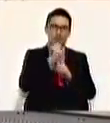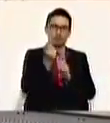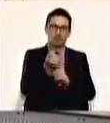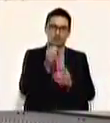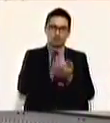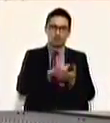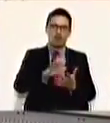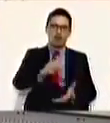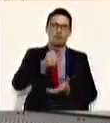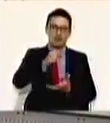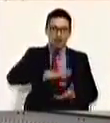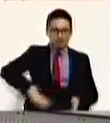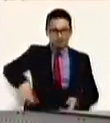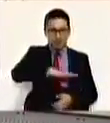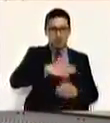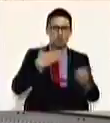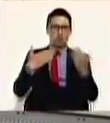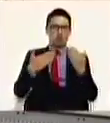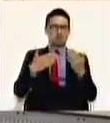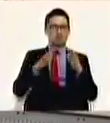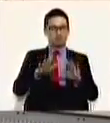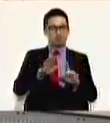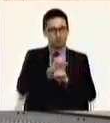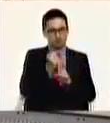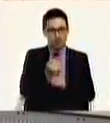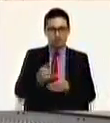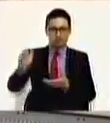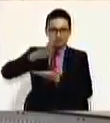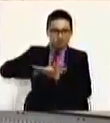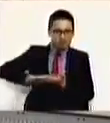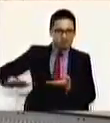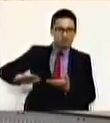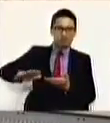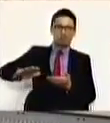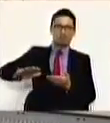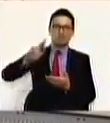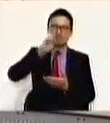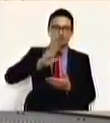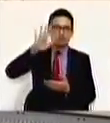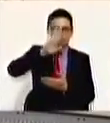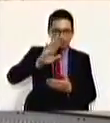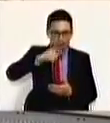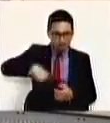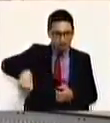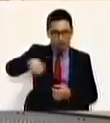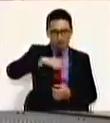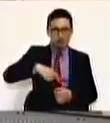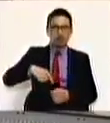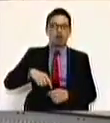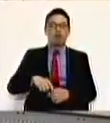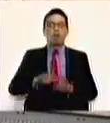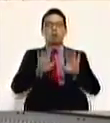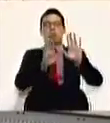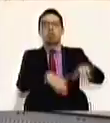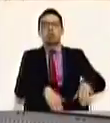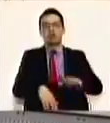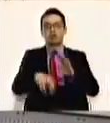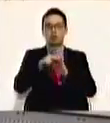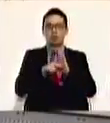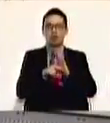capital rural, la finalidad social de los baldíos de la nación, no puede ser demeritado por ninguna